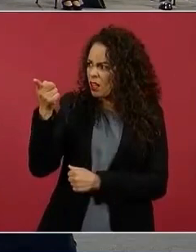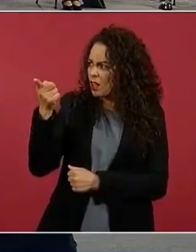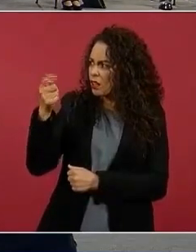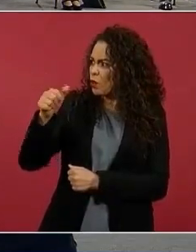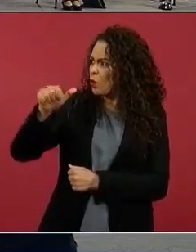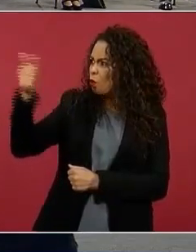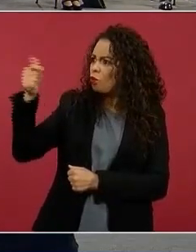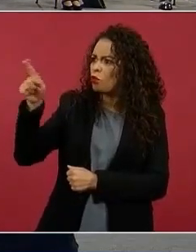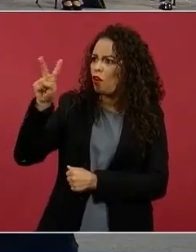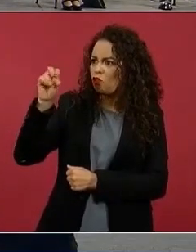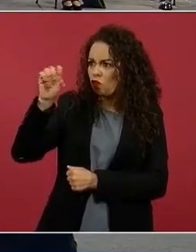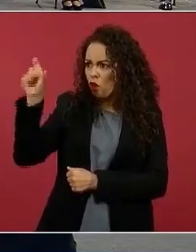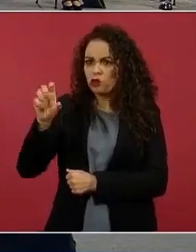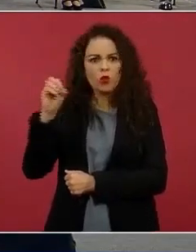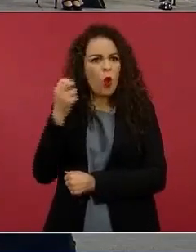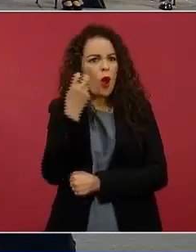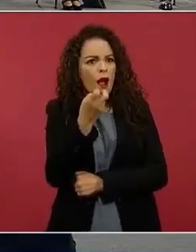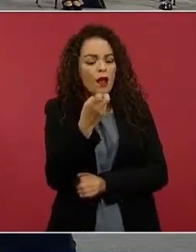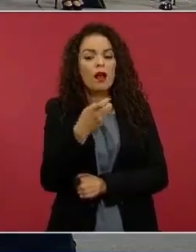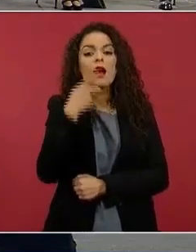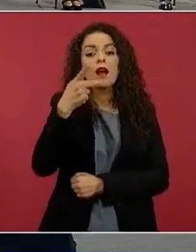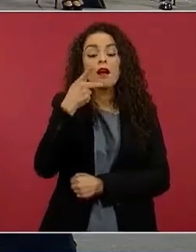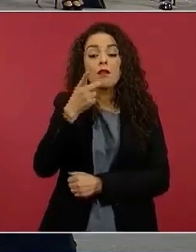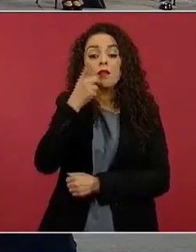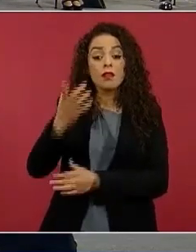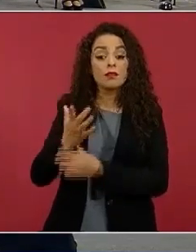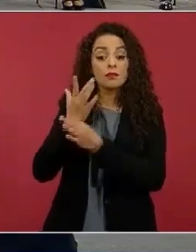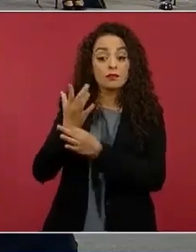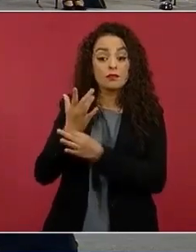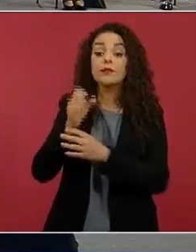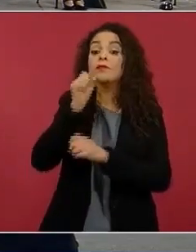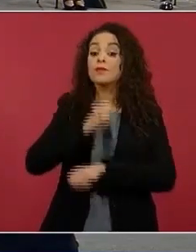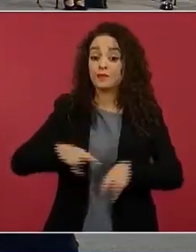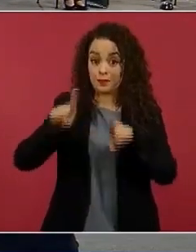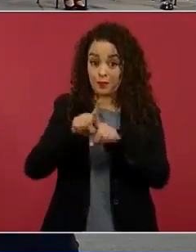Vox, declaró también eurodiputado.